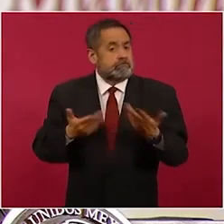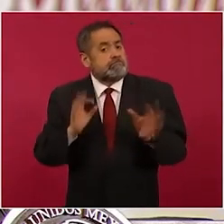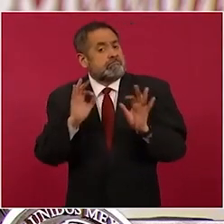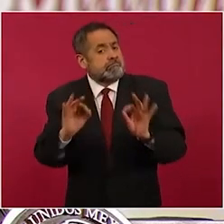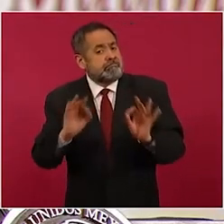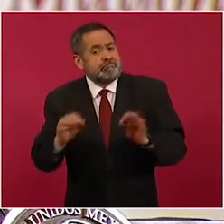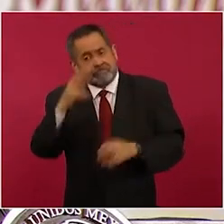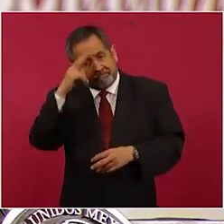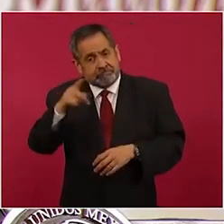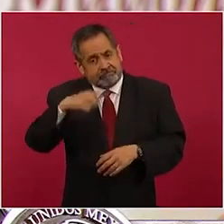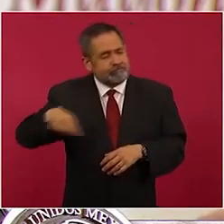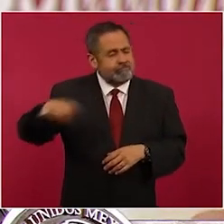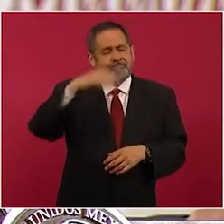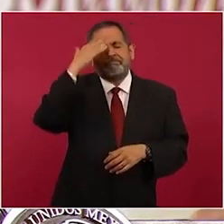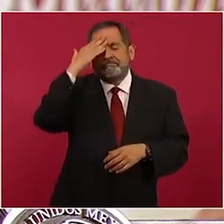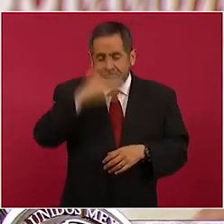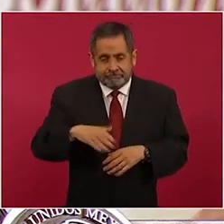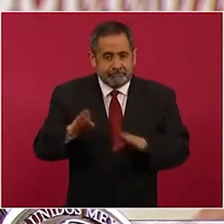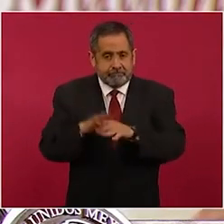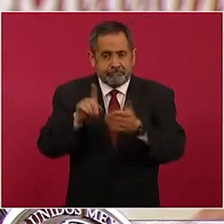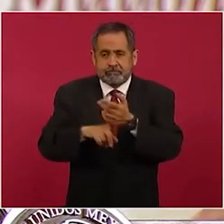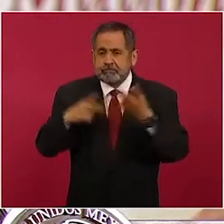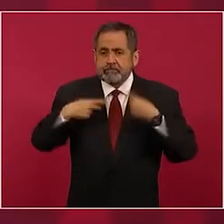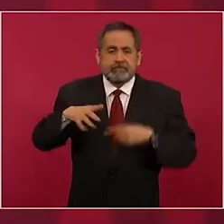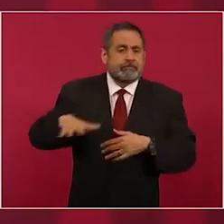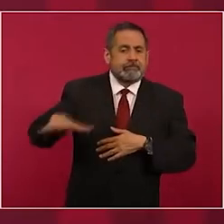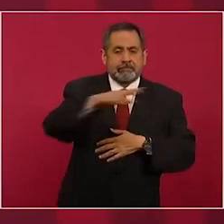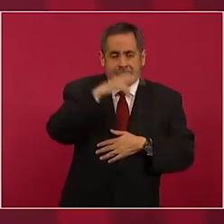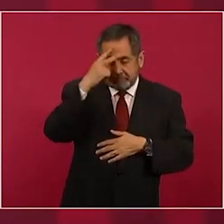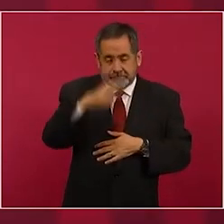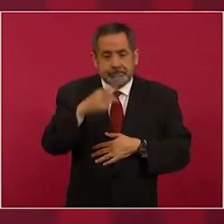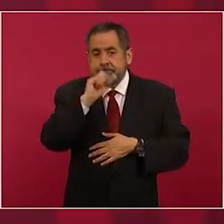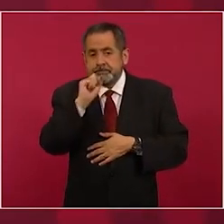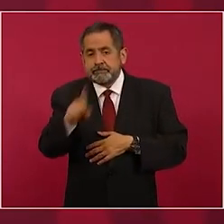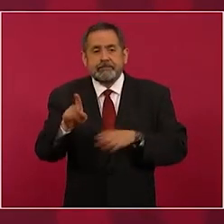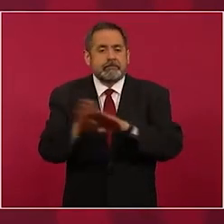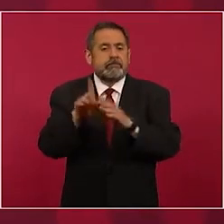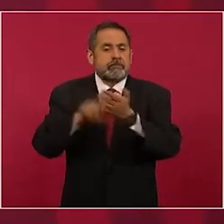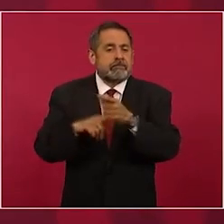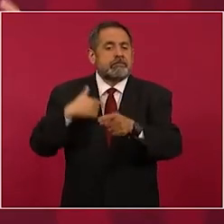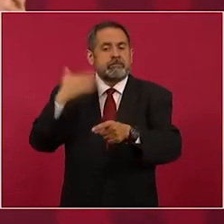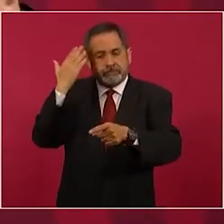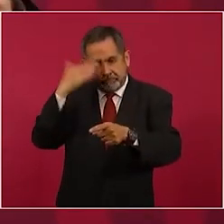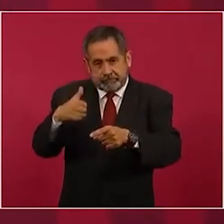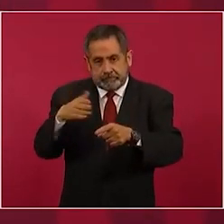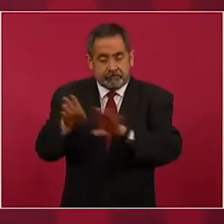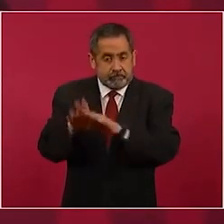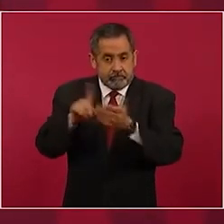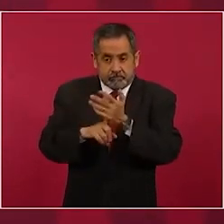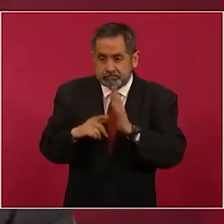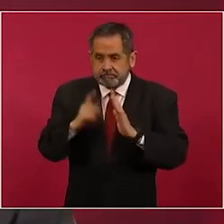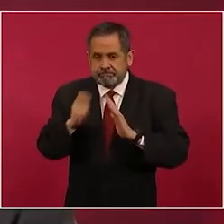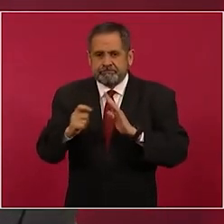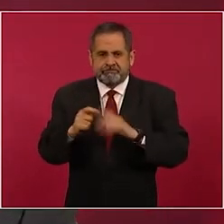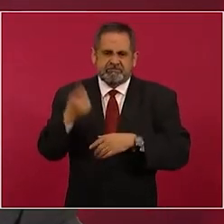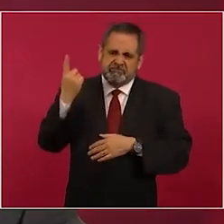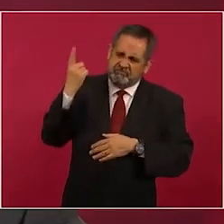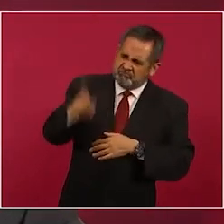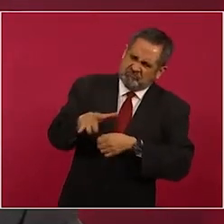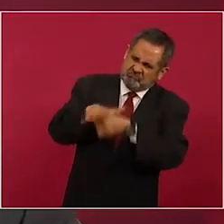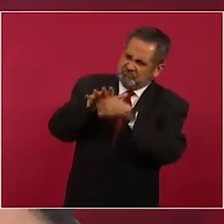esa convicción y esa confianza en el pueblo de México, pero también conscientes de que las medidas